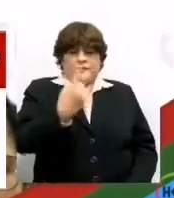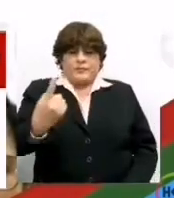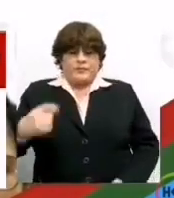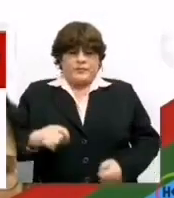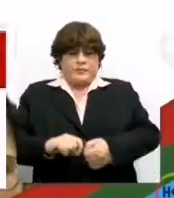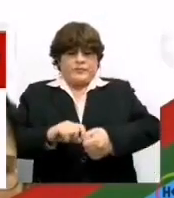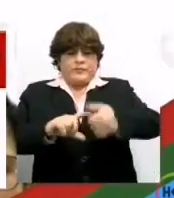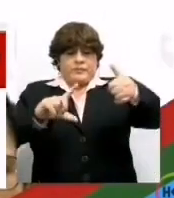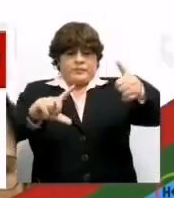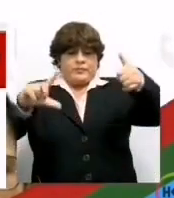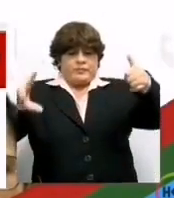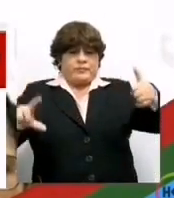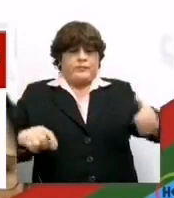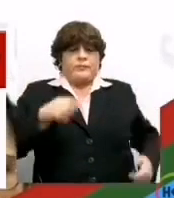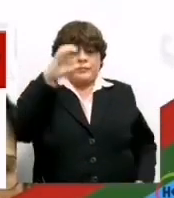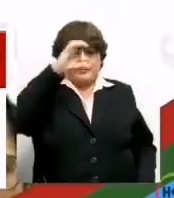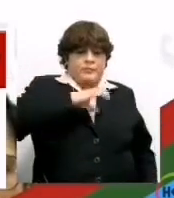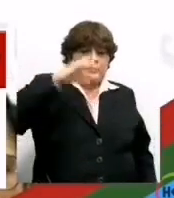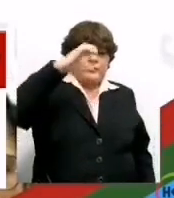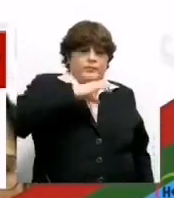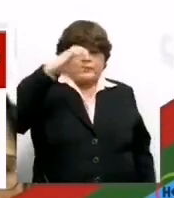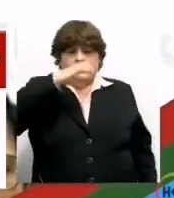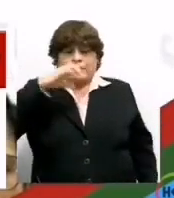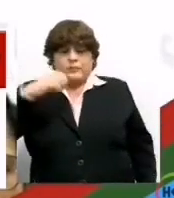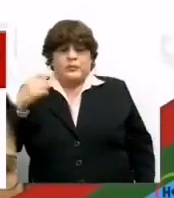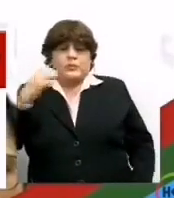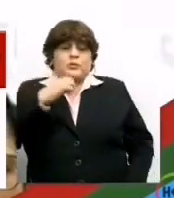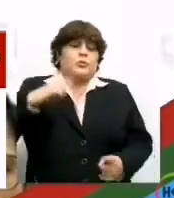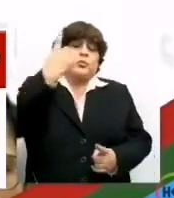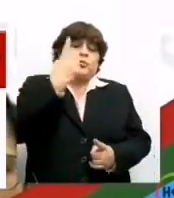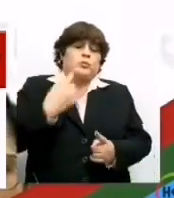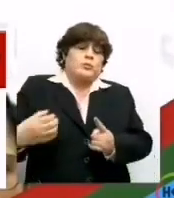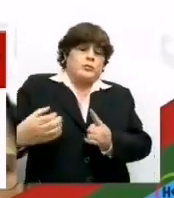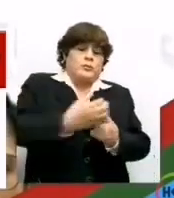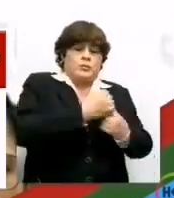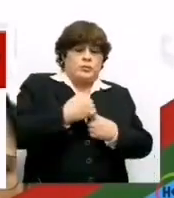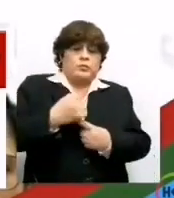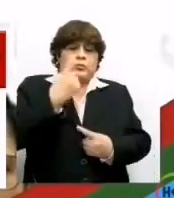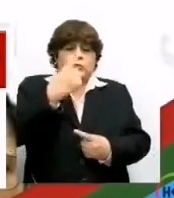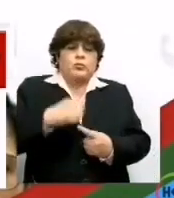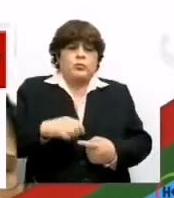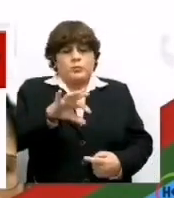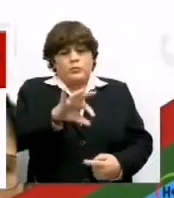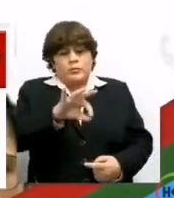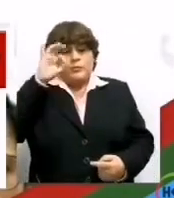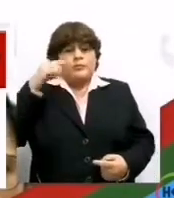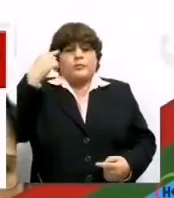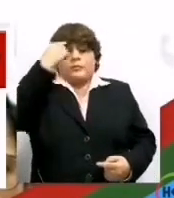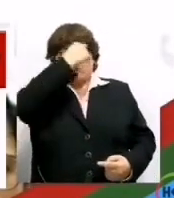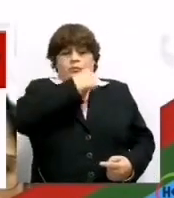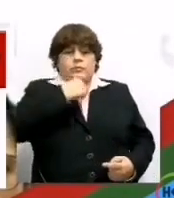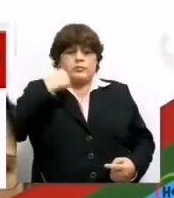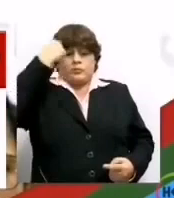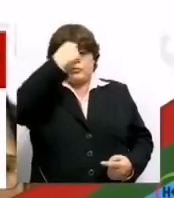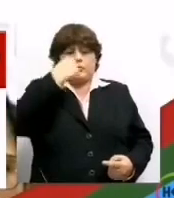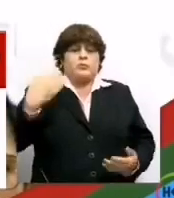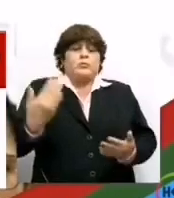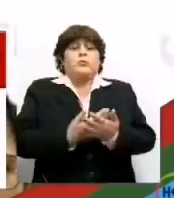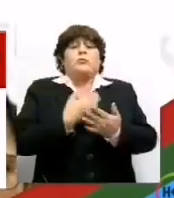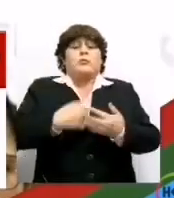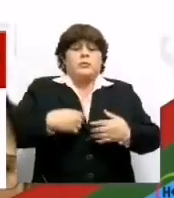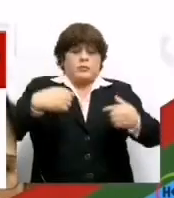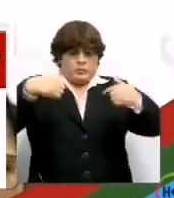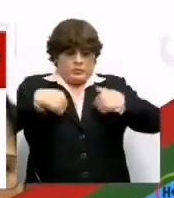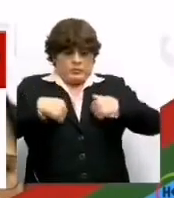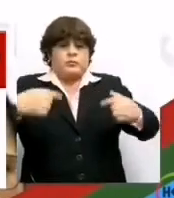de los liberteños que están buscando una oportunidad están buscando un candidato con rostro nuevo esos somos nosotros